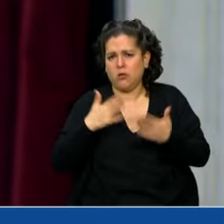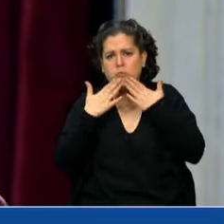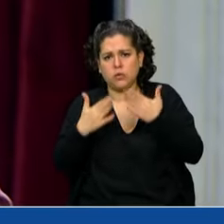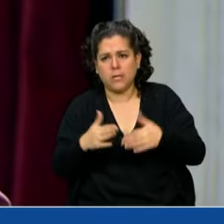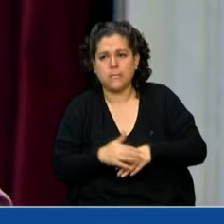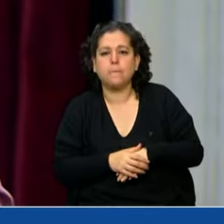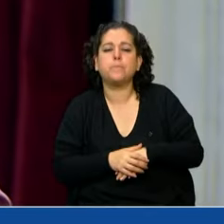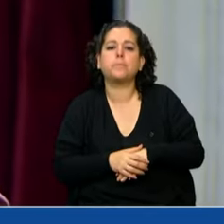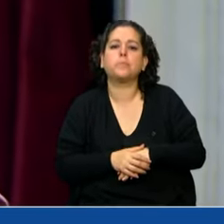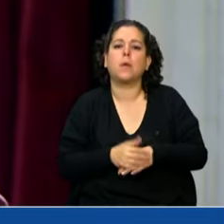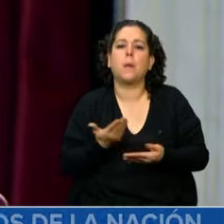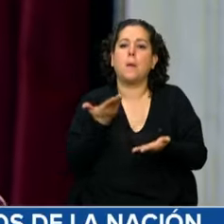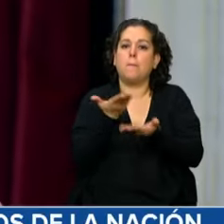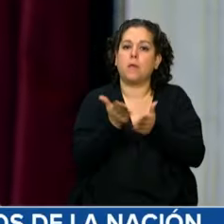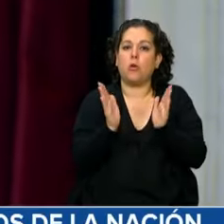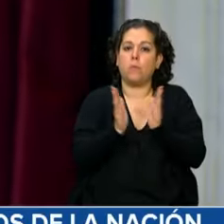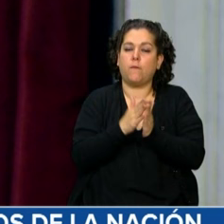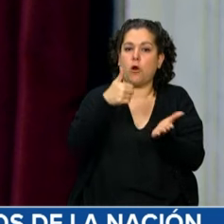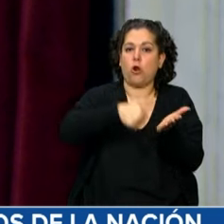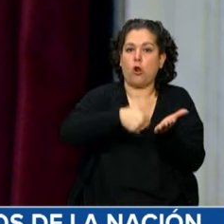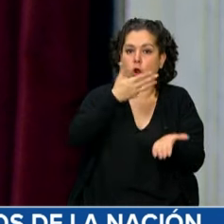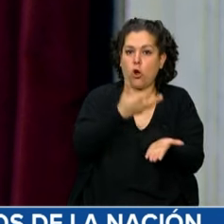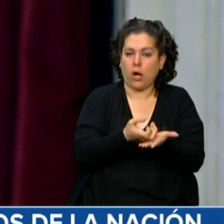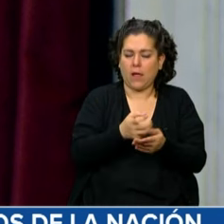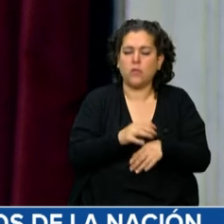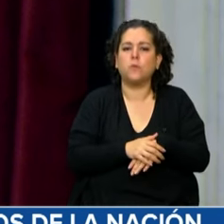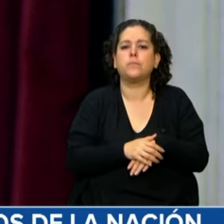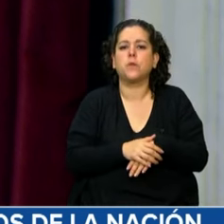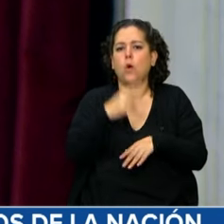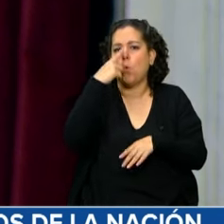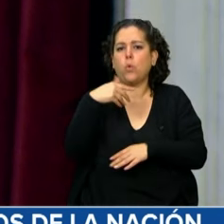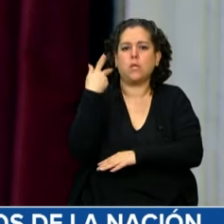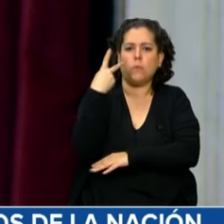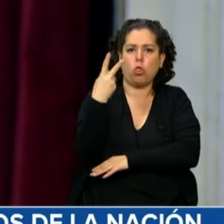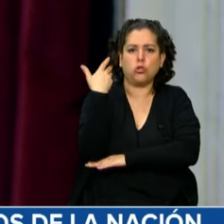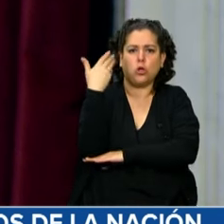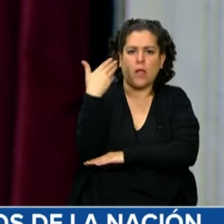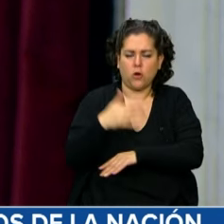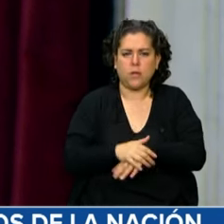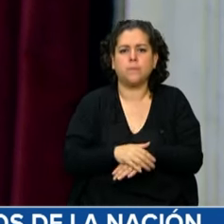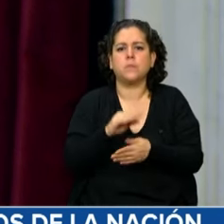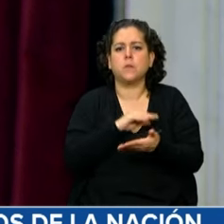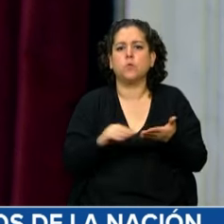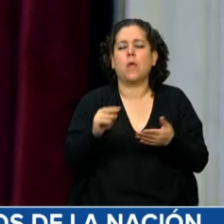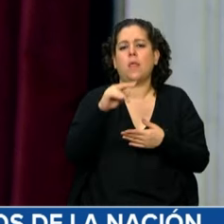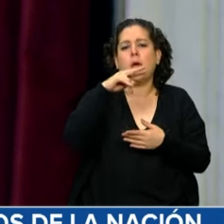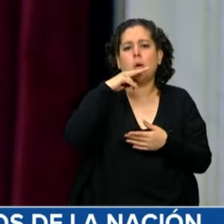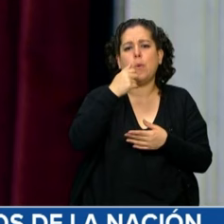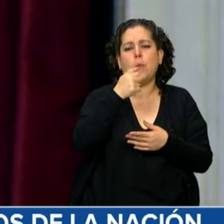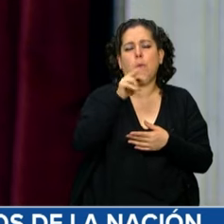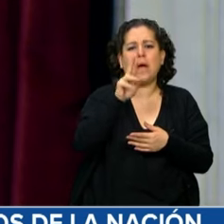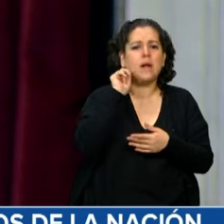diputado les pido por favor que se vayan logando las últimas dos oradoras diputada Vargas